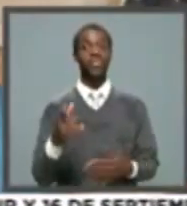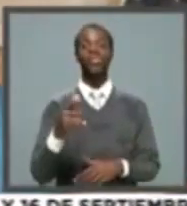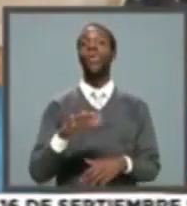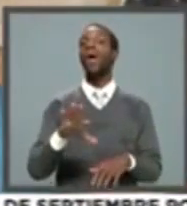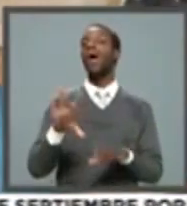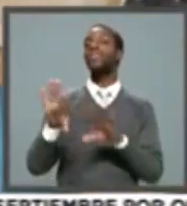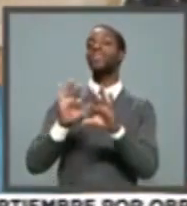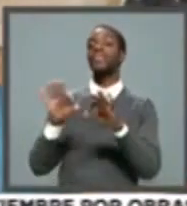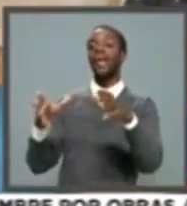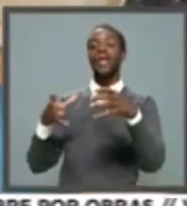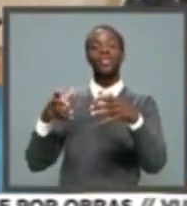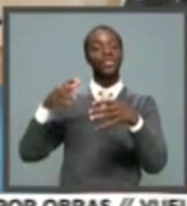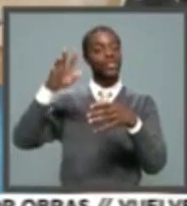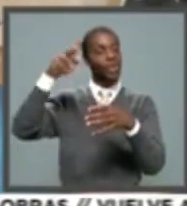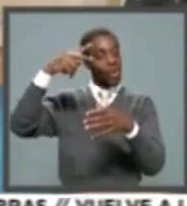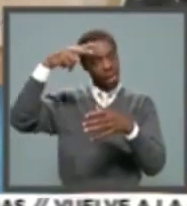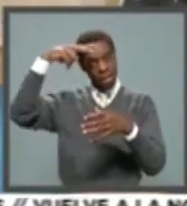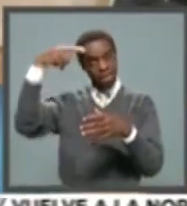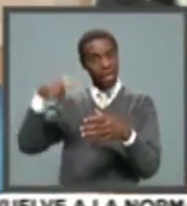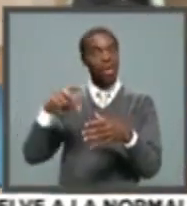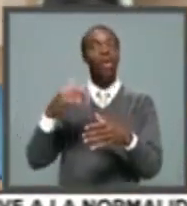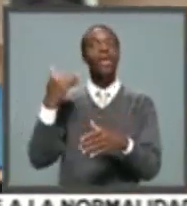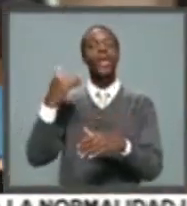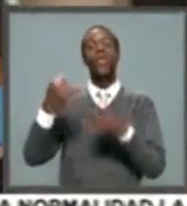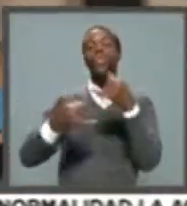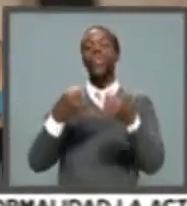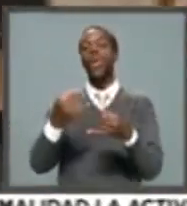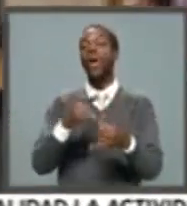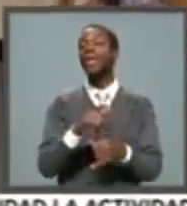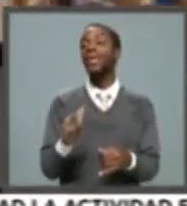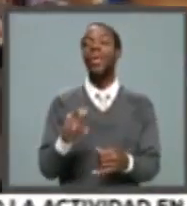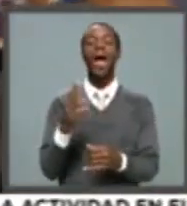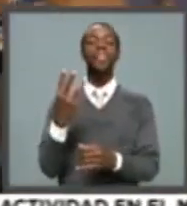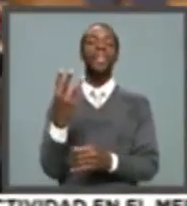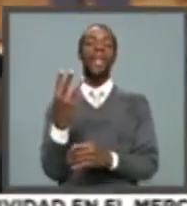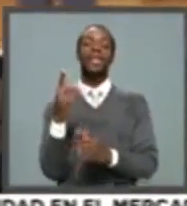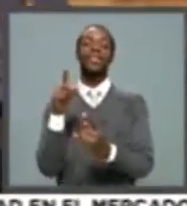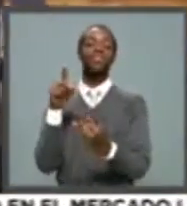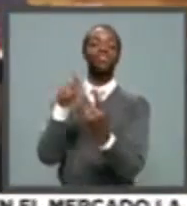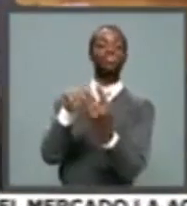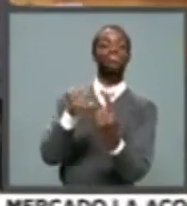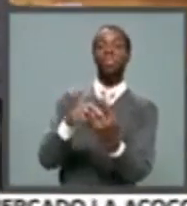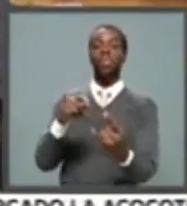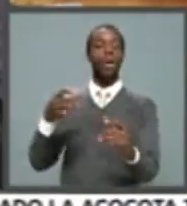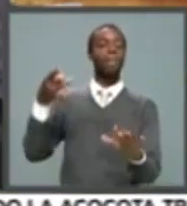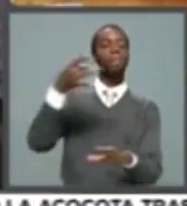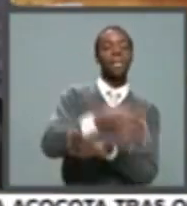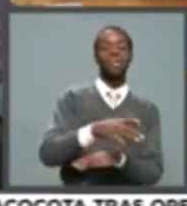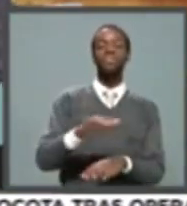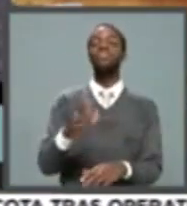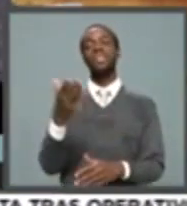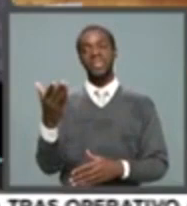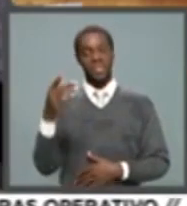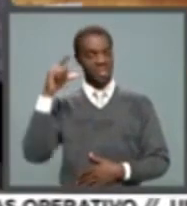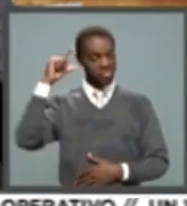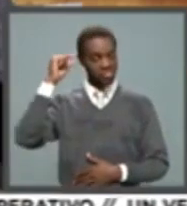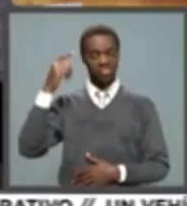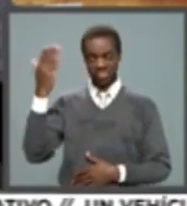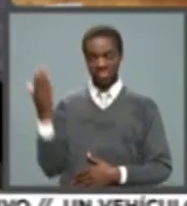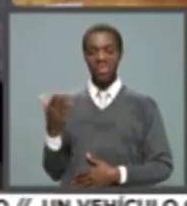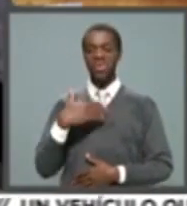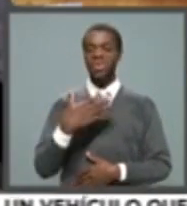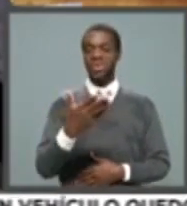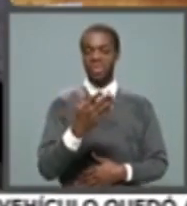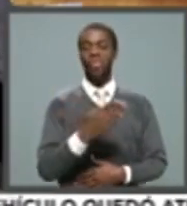Jugó la selección, hay buena información. Y como lo dijo Gio, ganó con 3 goles. Sí, sí, sí. ¿Cómo están, Saraí, Carlos? Muy buenas tardes. Saludamos a todo